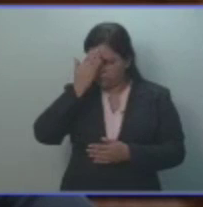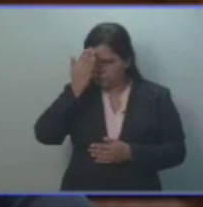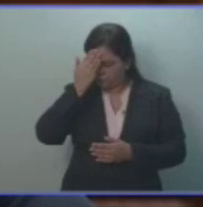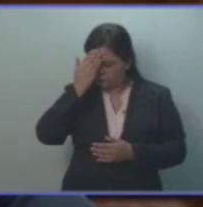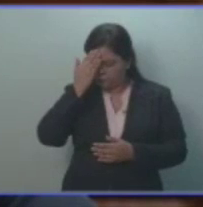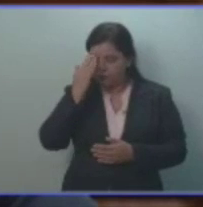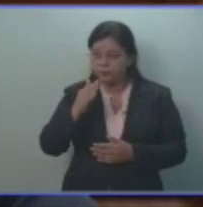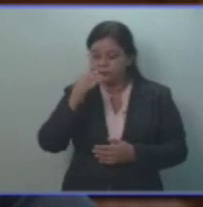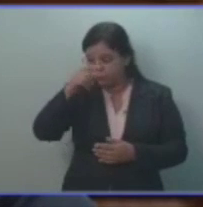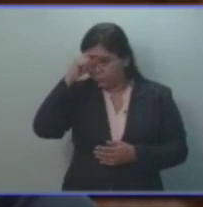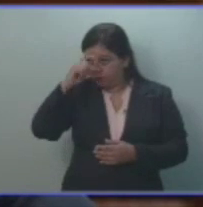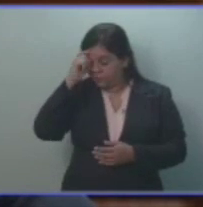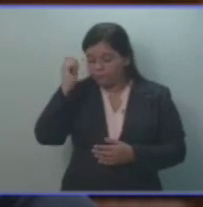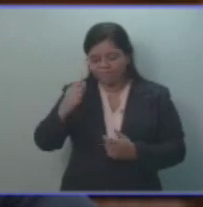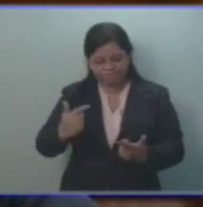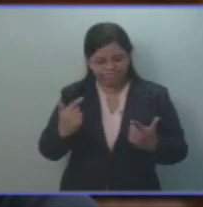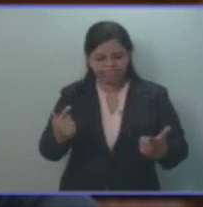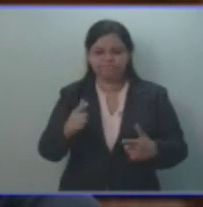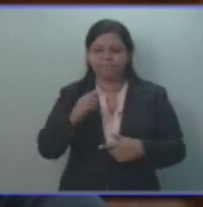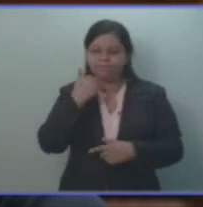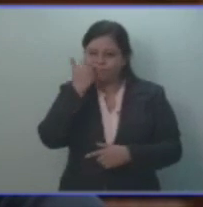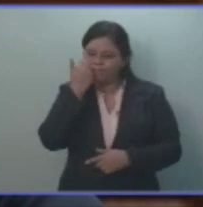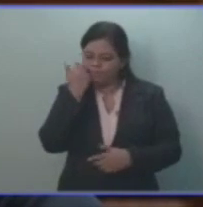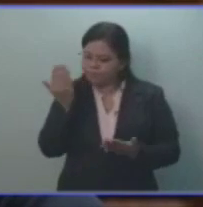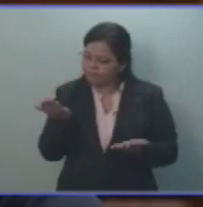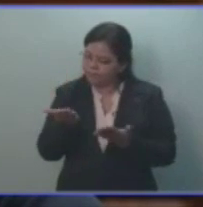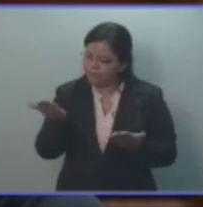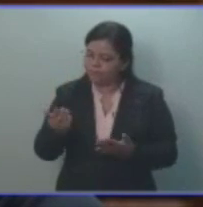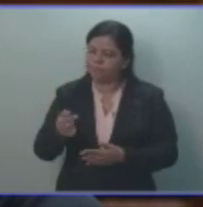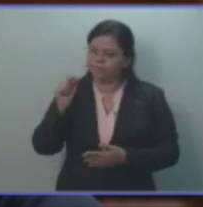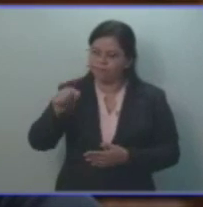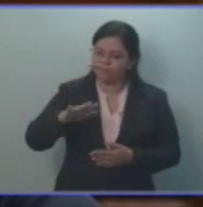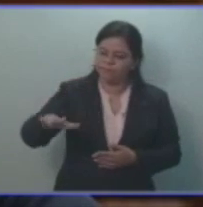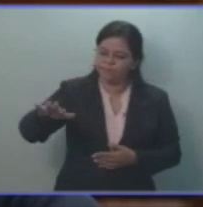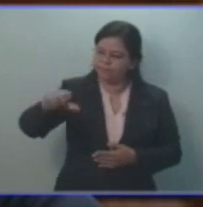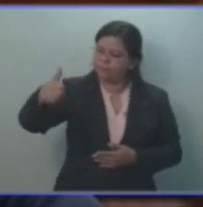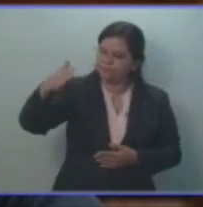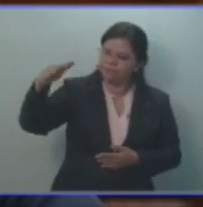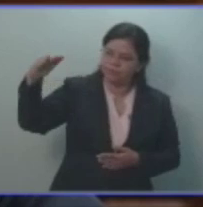estos jóvenes han ido a realizar a tierras